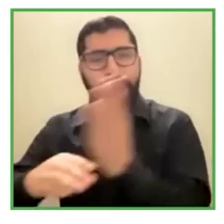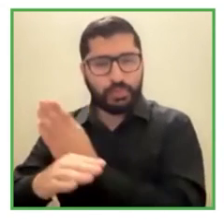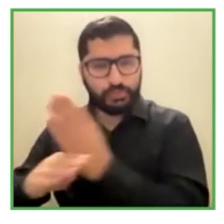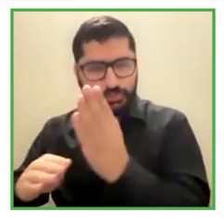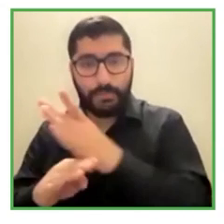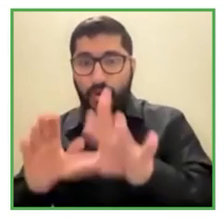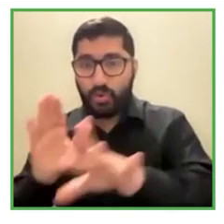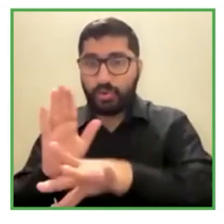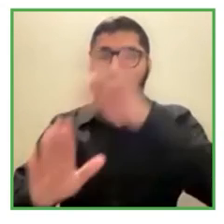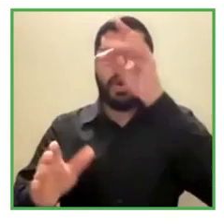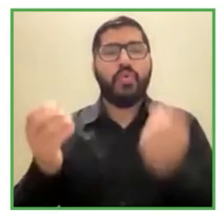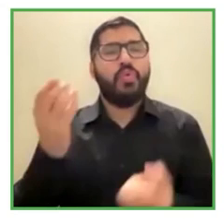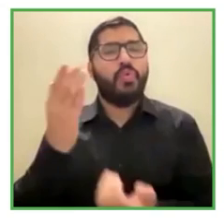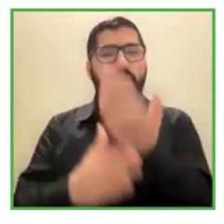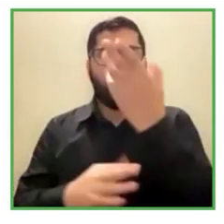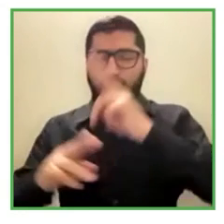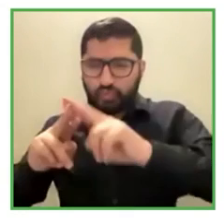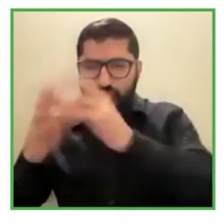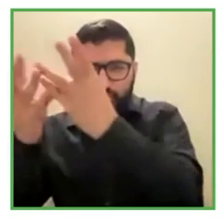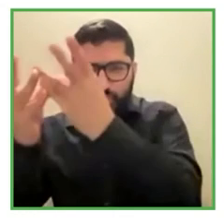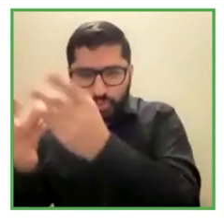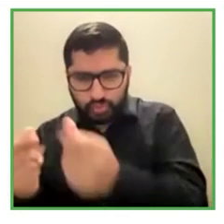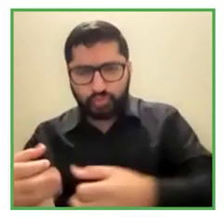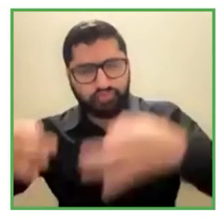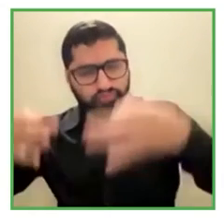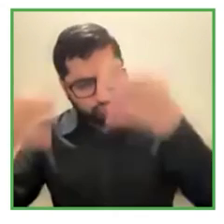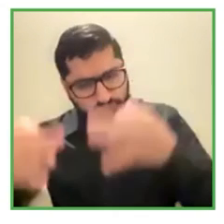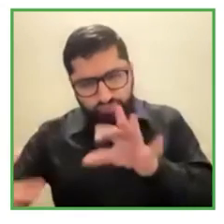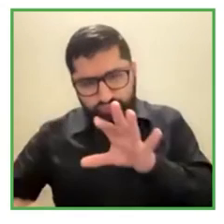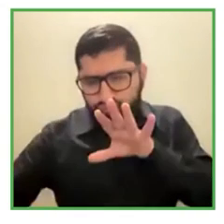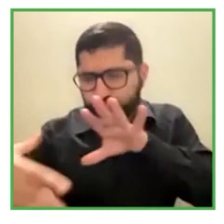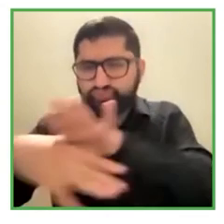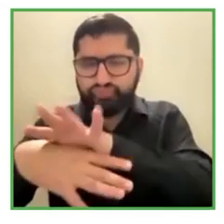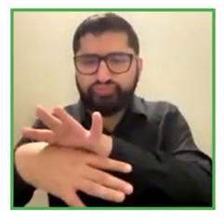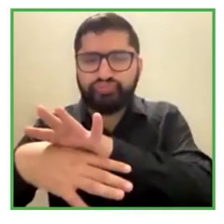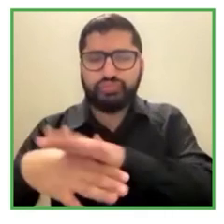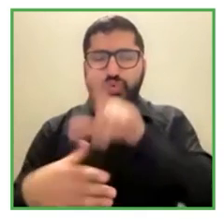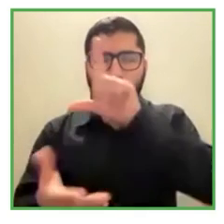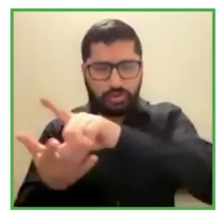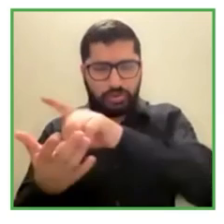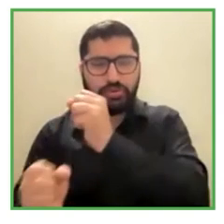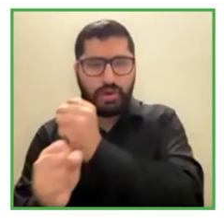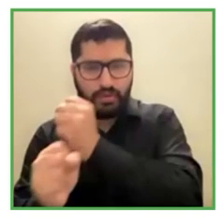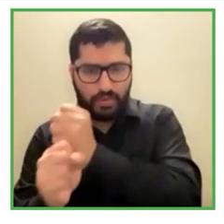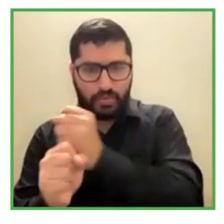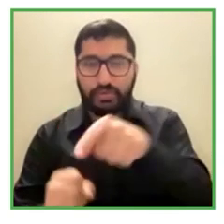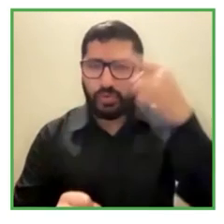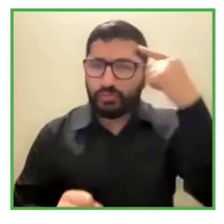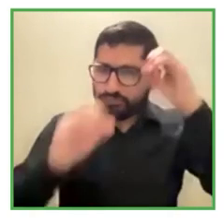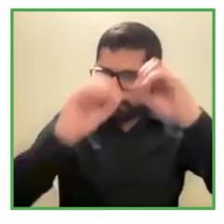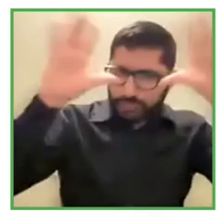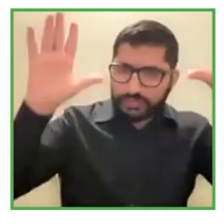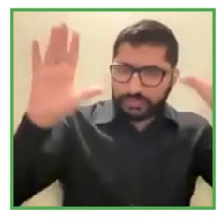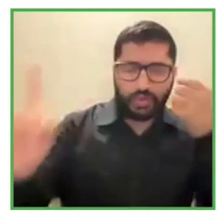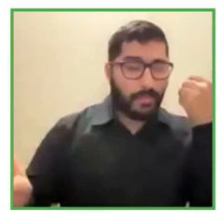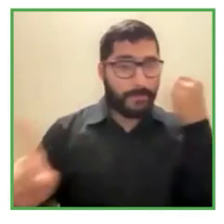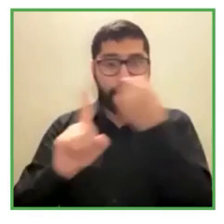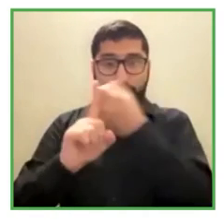Pero creo que pensé que impactaría muy fuerte a las personas con